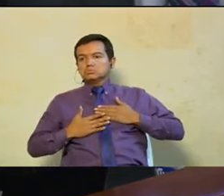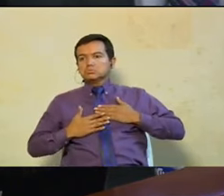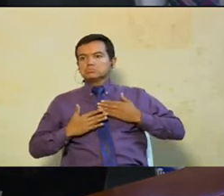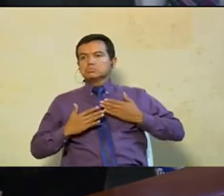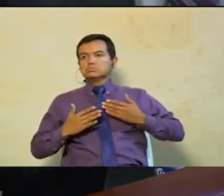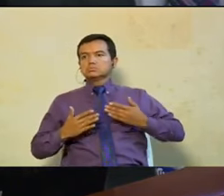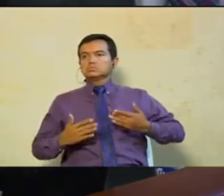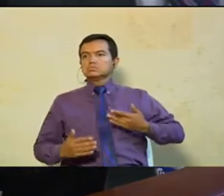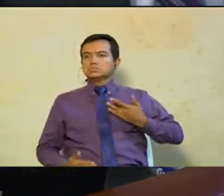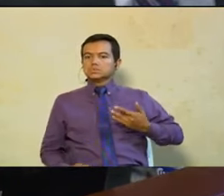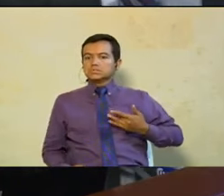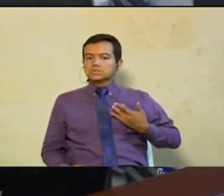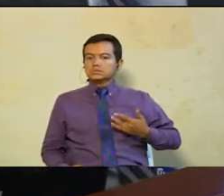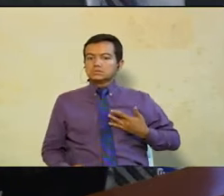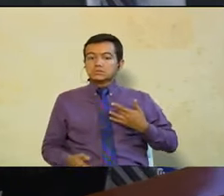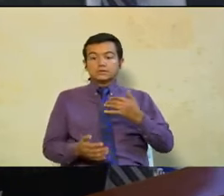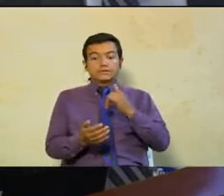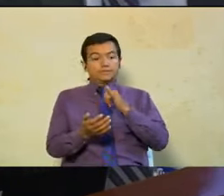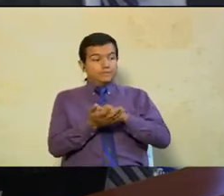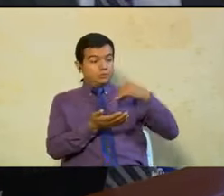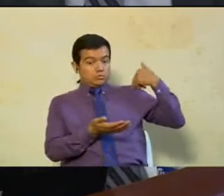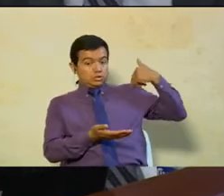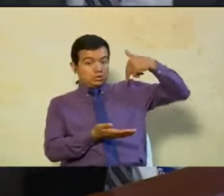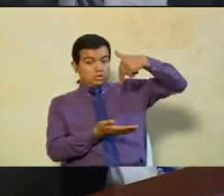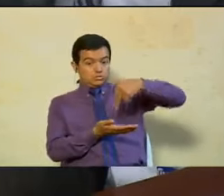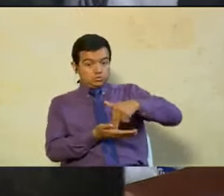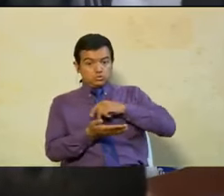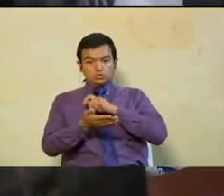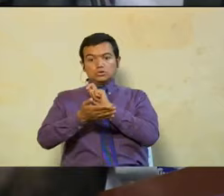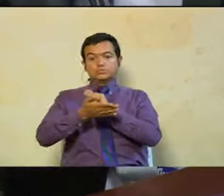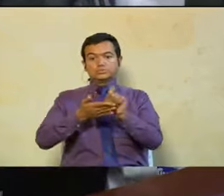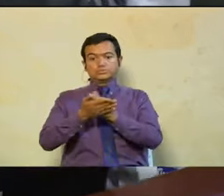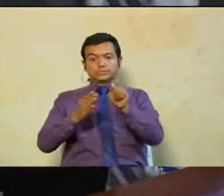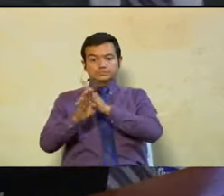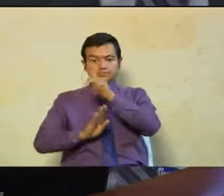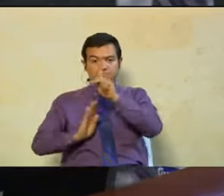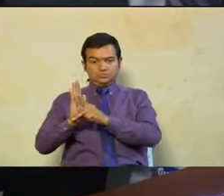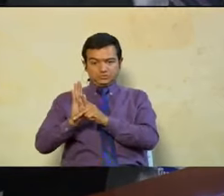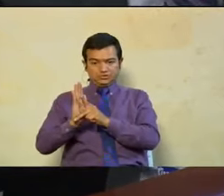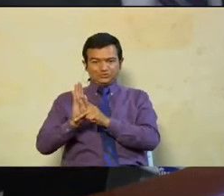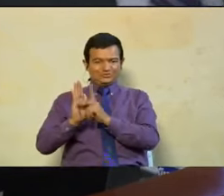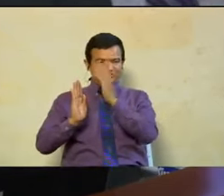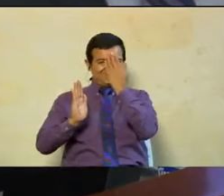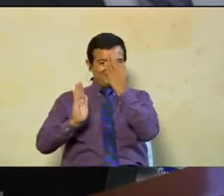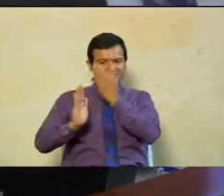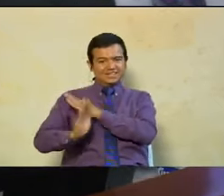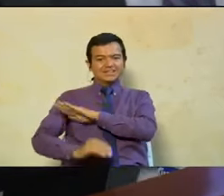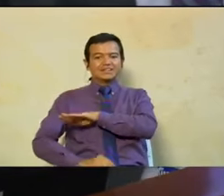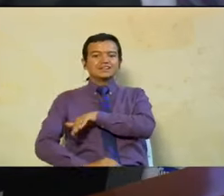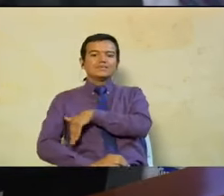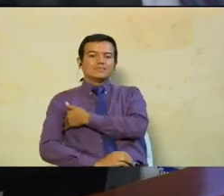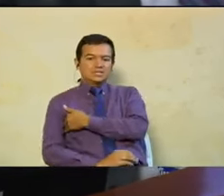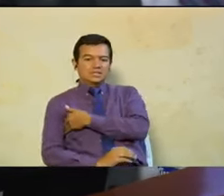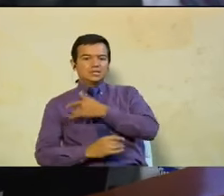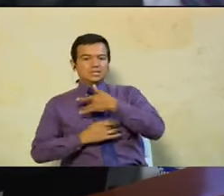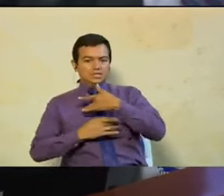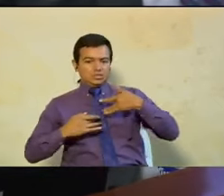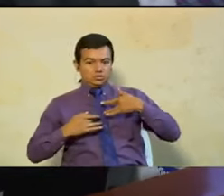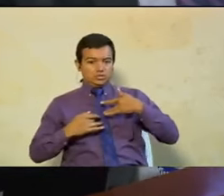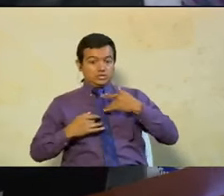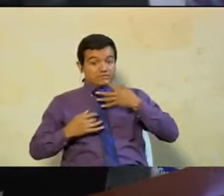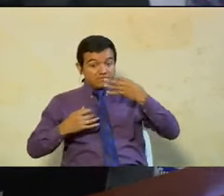aceptar que el autor del proyecto porque sé muy bien que el Ministerio de salud es coautor no